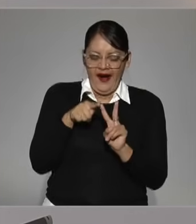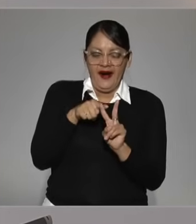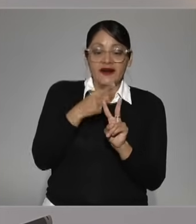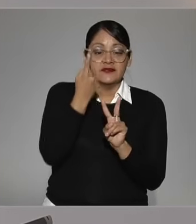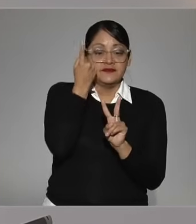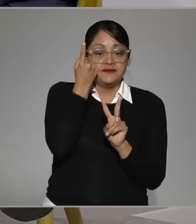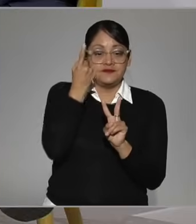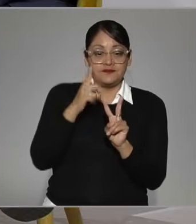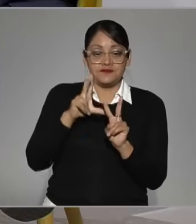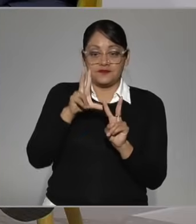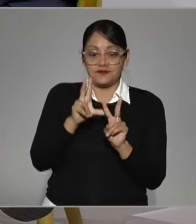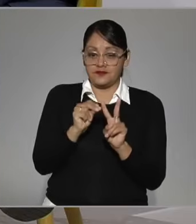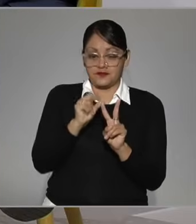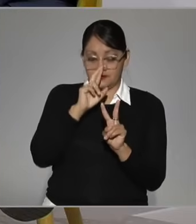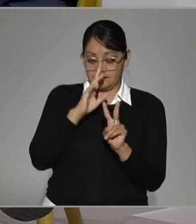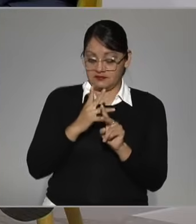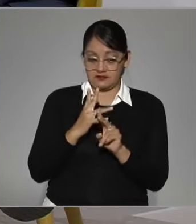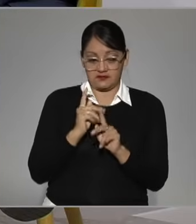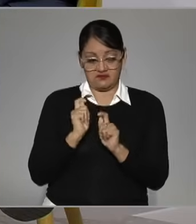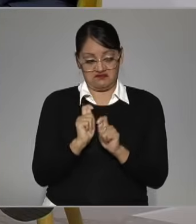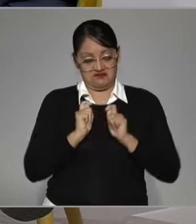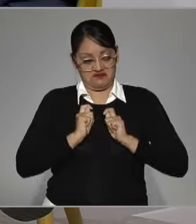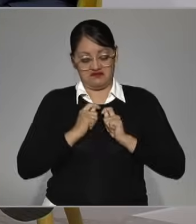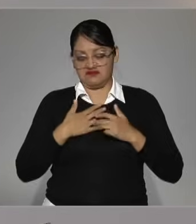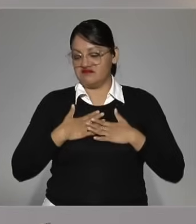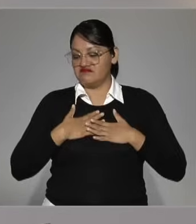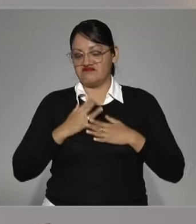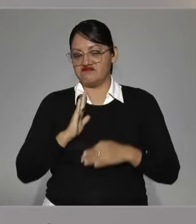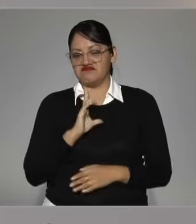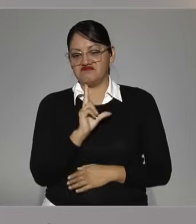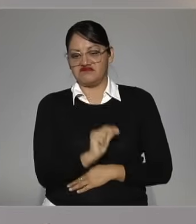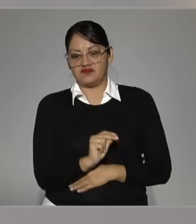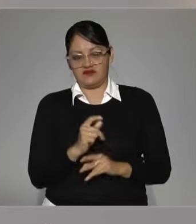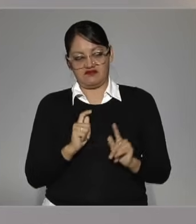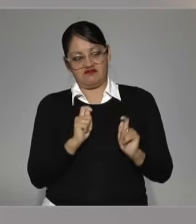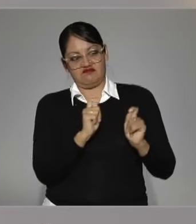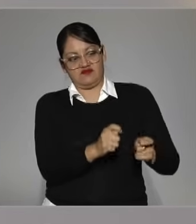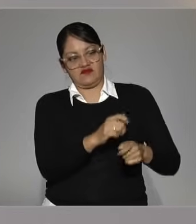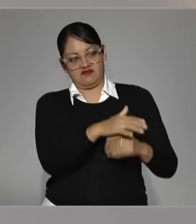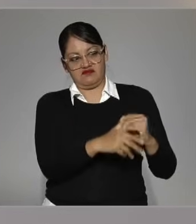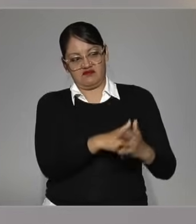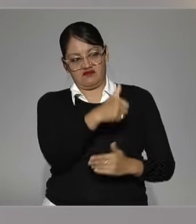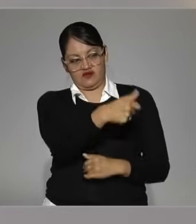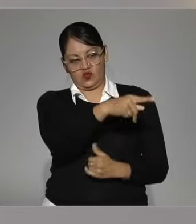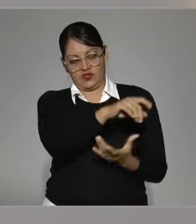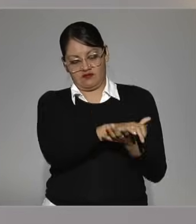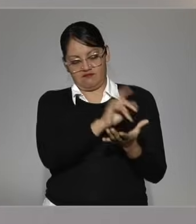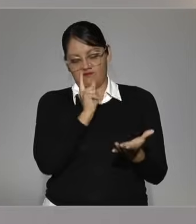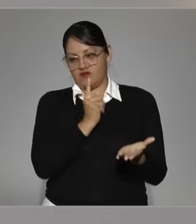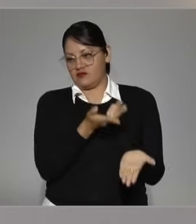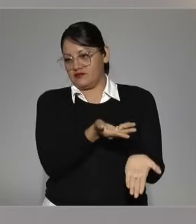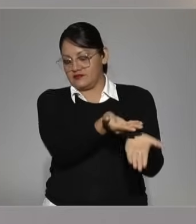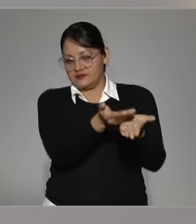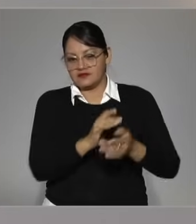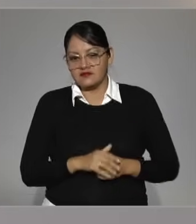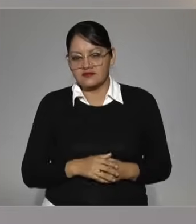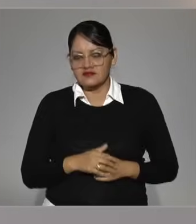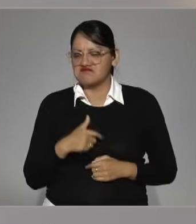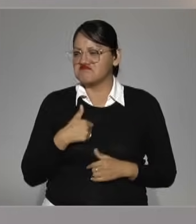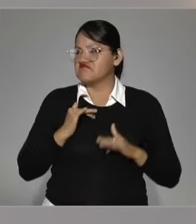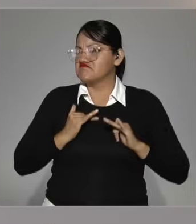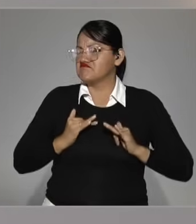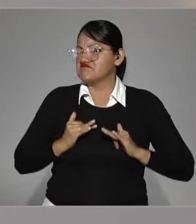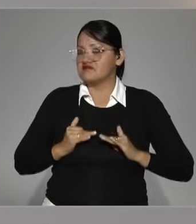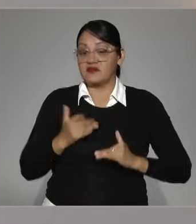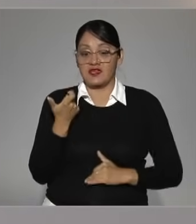responsable directamente de los hijos y le deja toda la responsabilidad a la esposa por comodidad y no aporta en